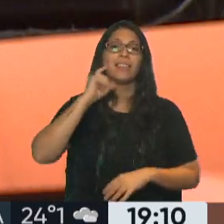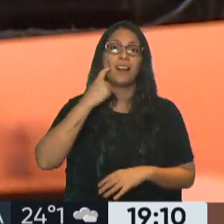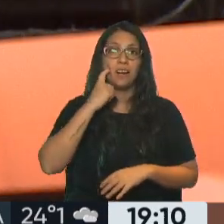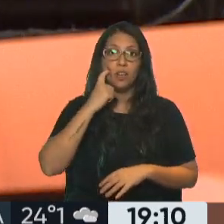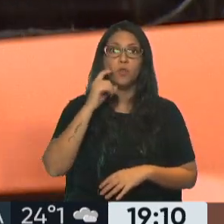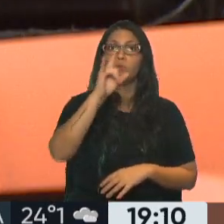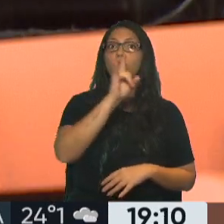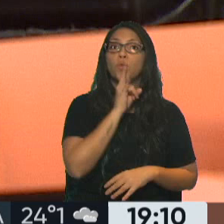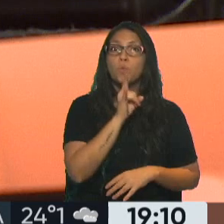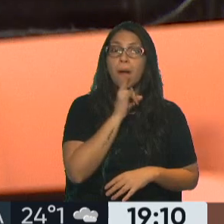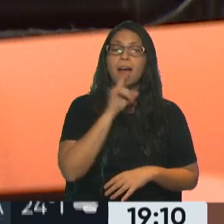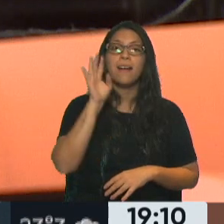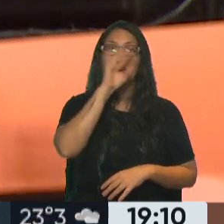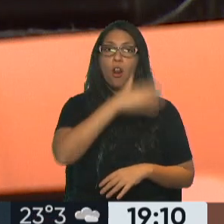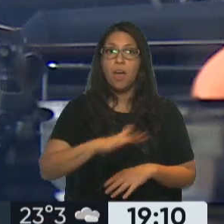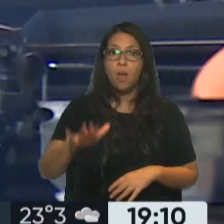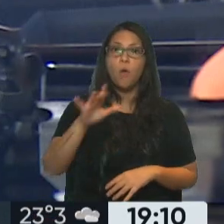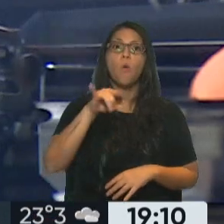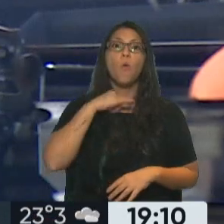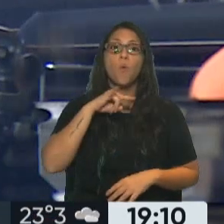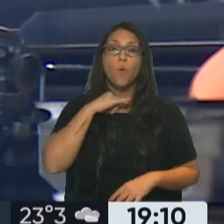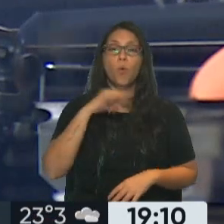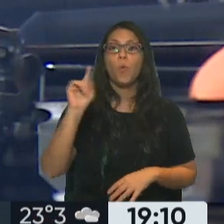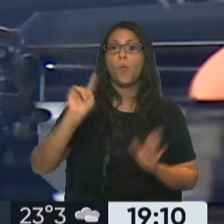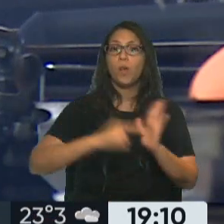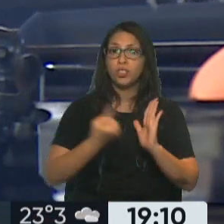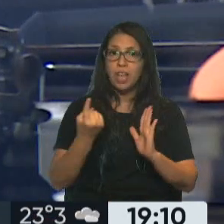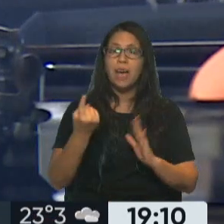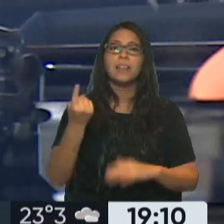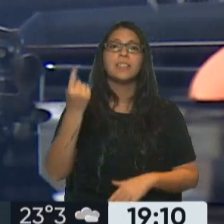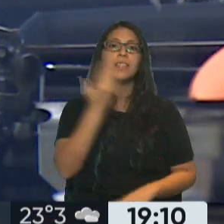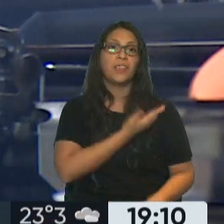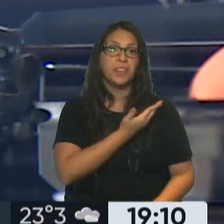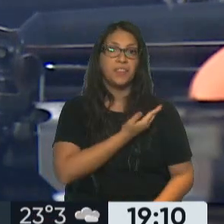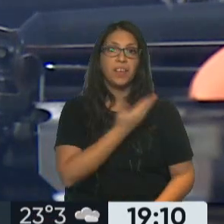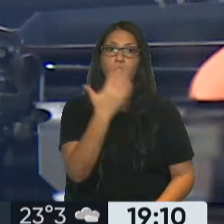Ríos, Tucumán, Río Negro, Jujuy, Buenos Aires, Santa Fe,